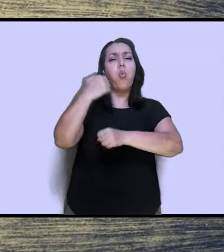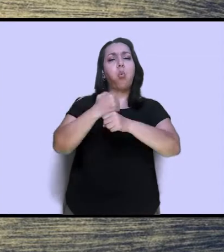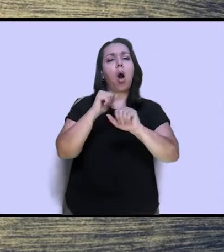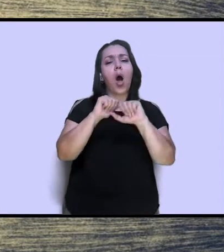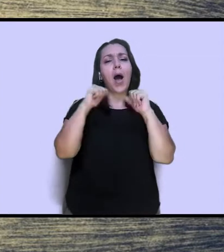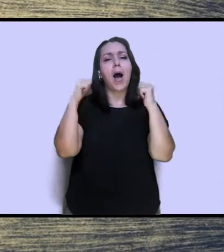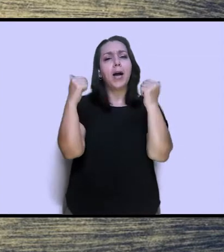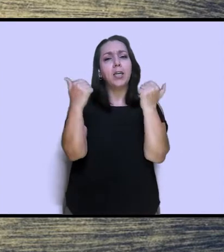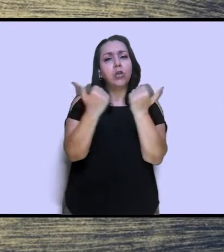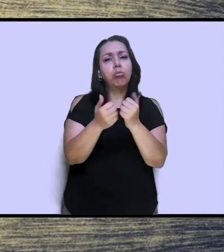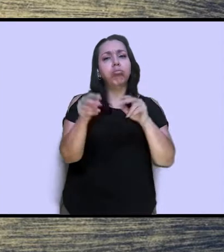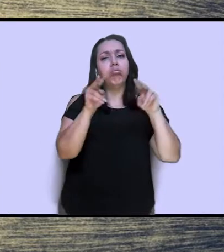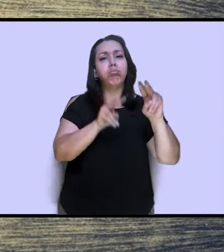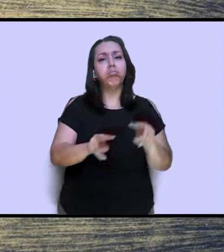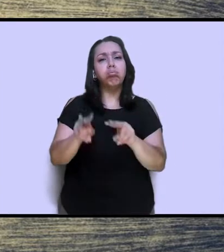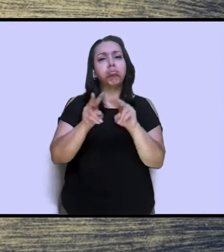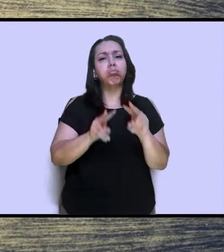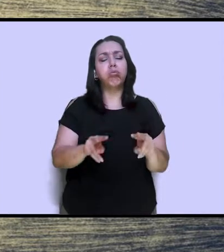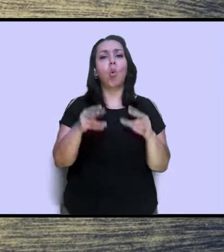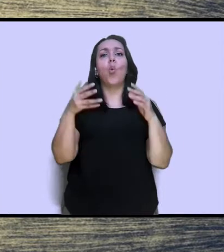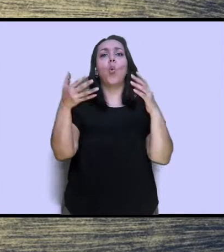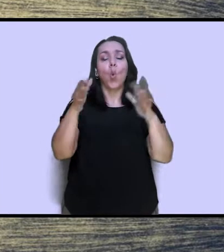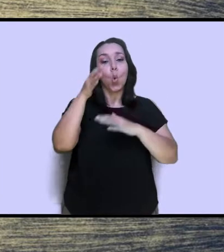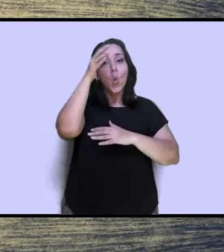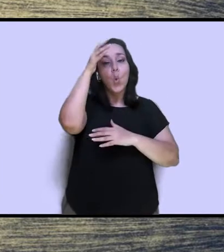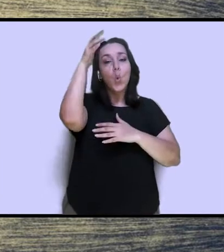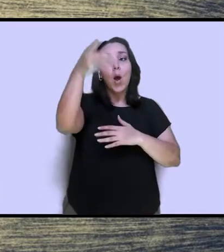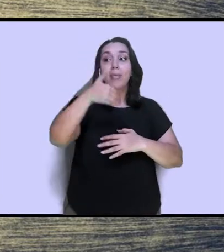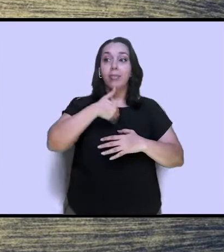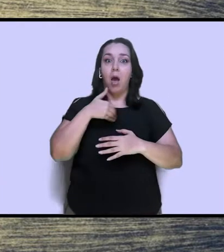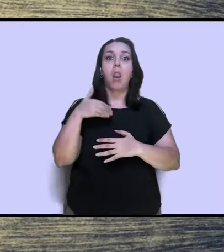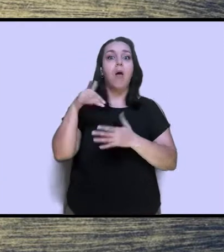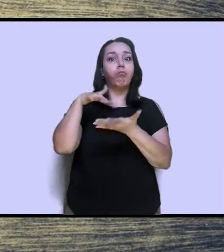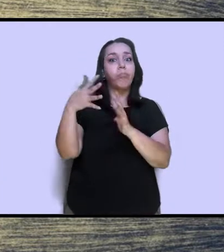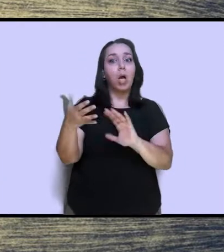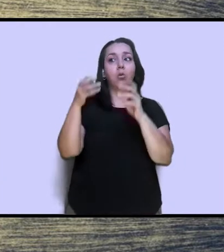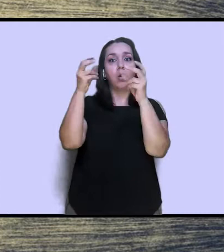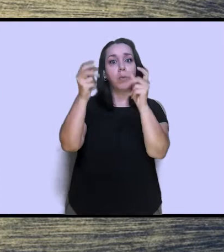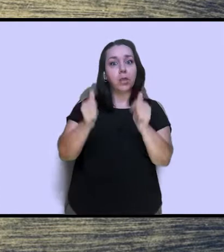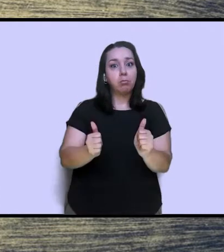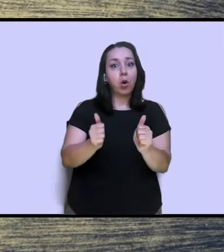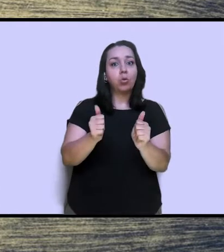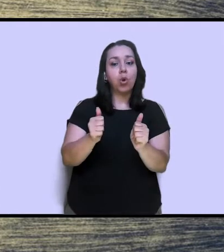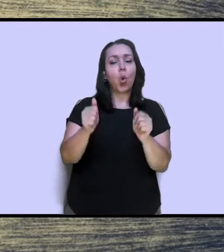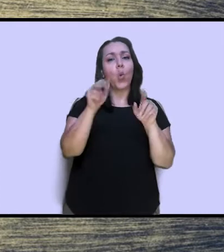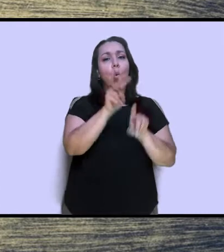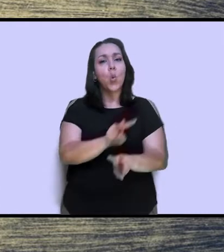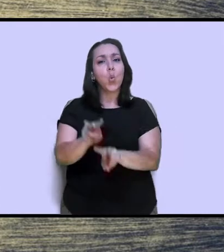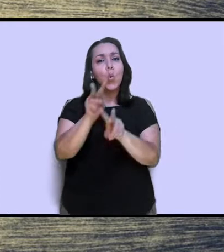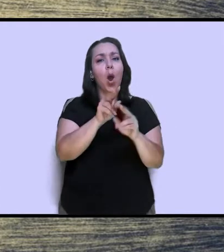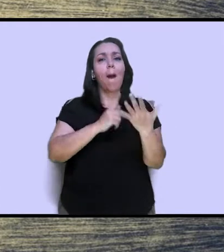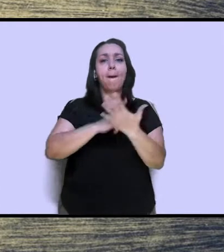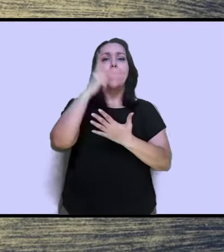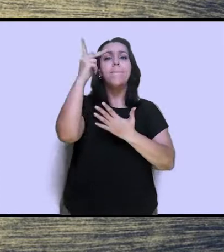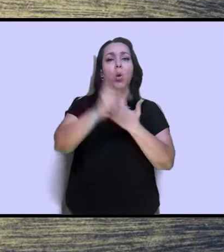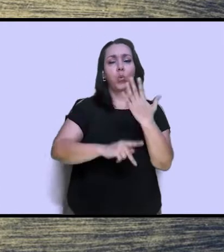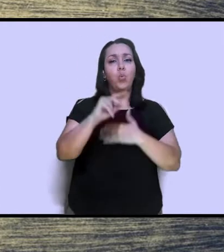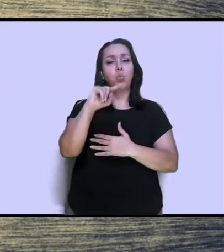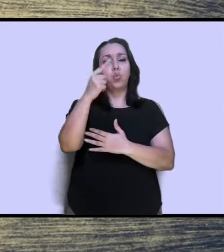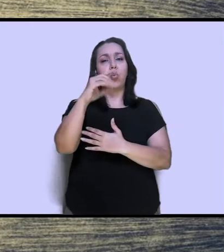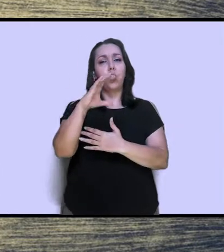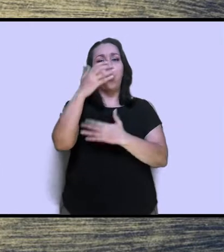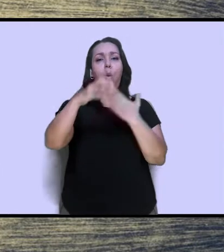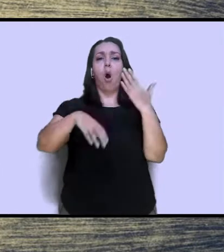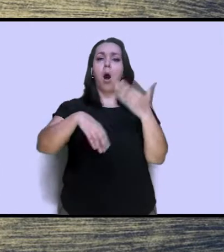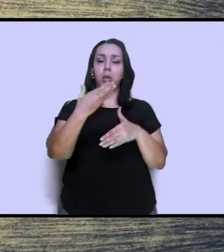de contextualización y pertinencia cultural. Tiene estudios en administración educativa, gestión de proyectos y educación en